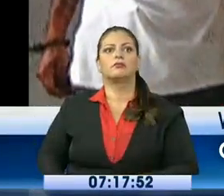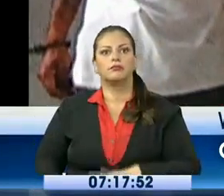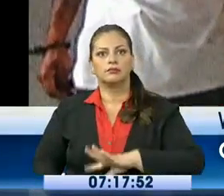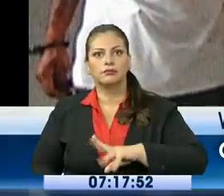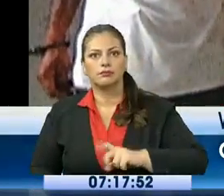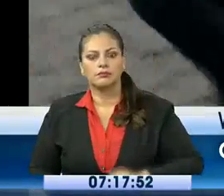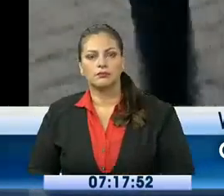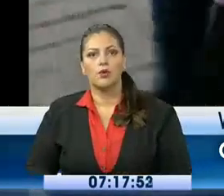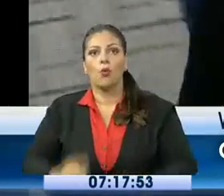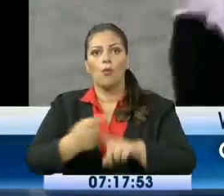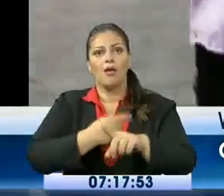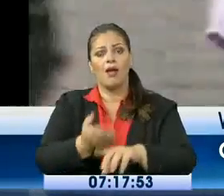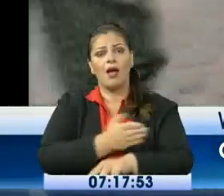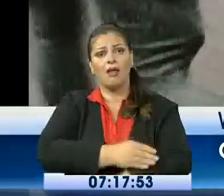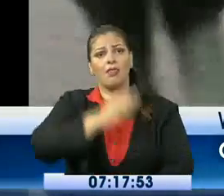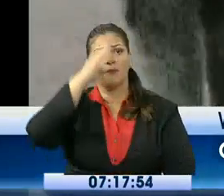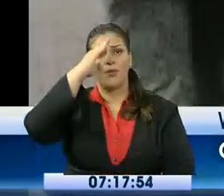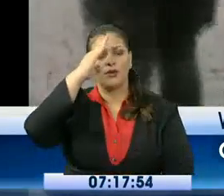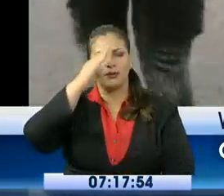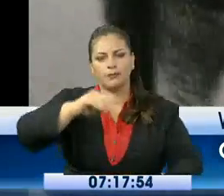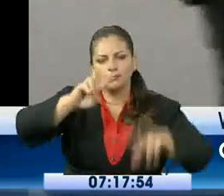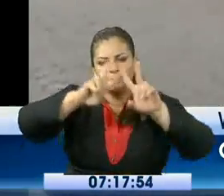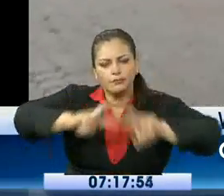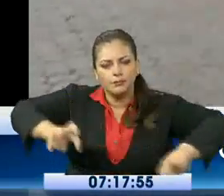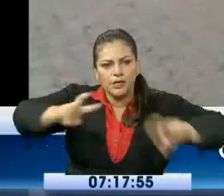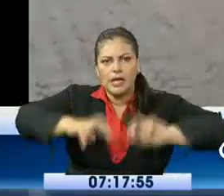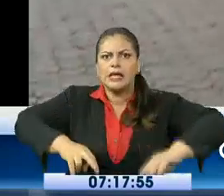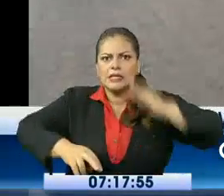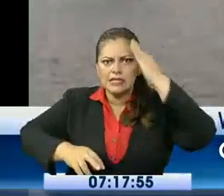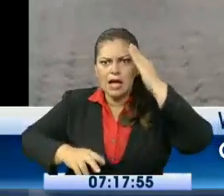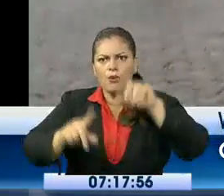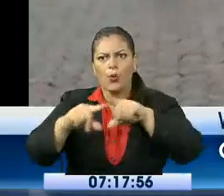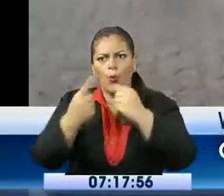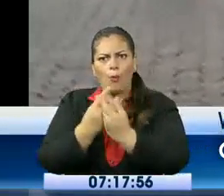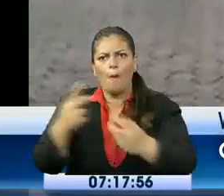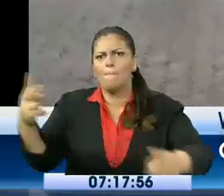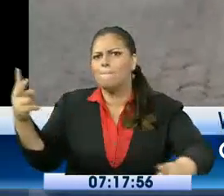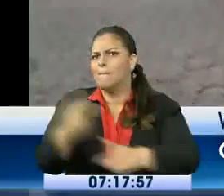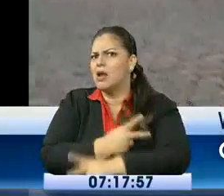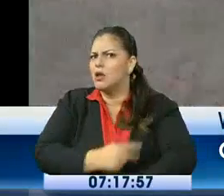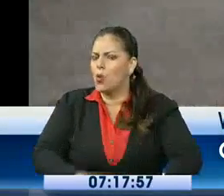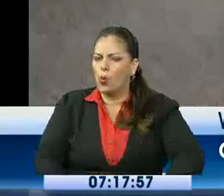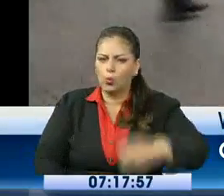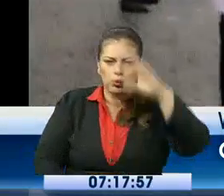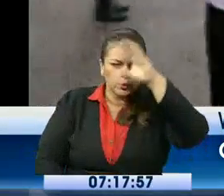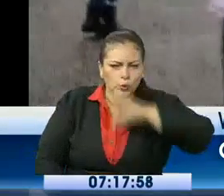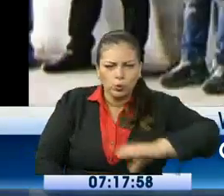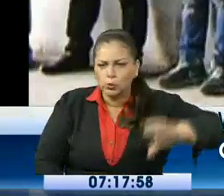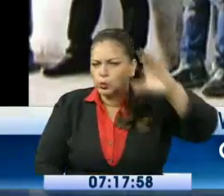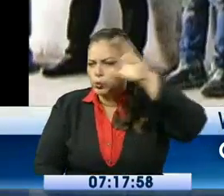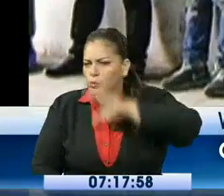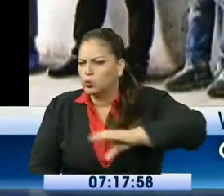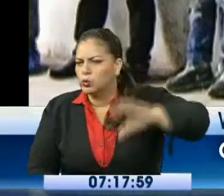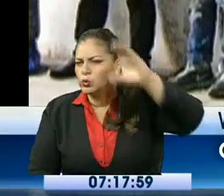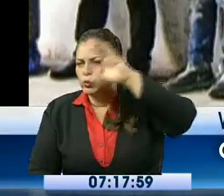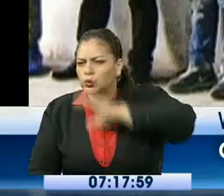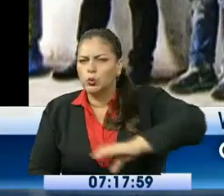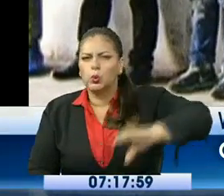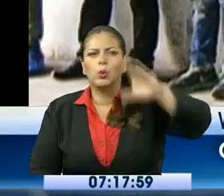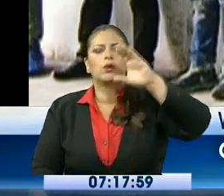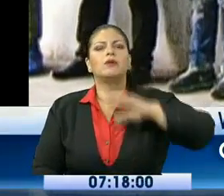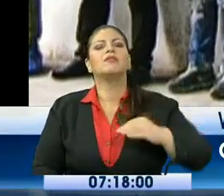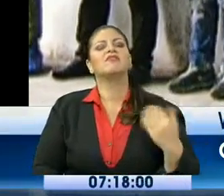los indagados den el golpe para ejecutar el respectivo operativo de captura. No dudaron y lograron detener a los que habrían